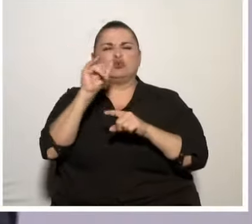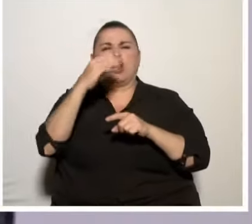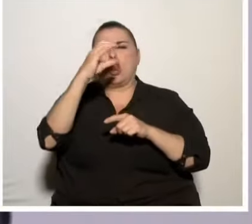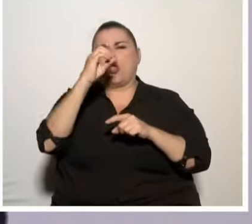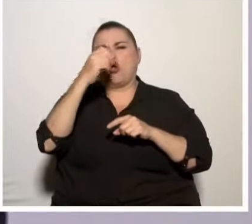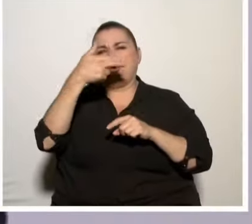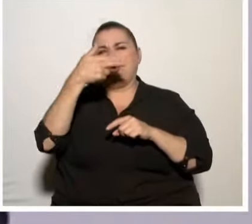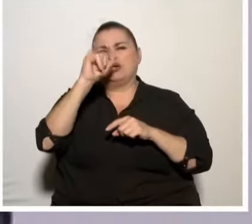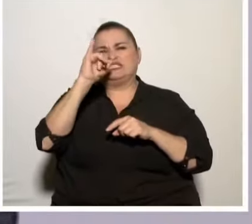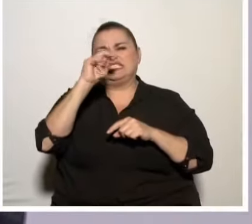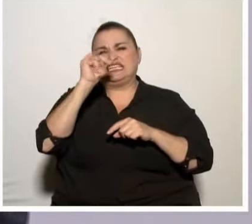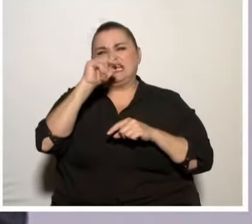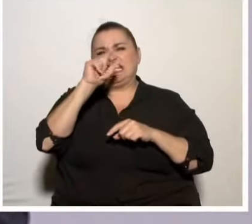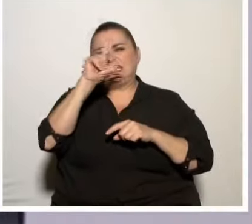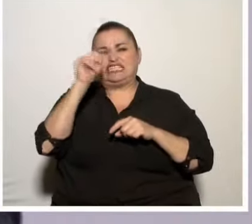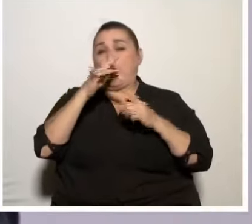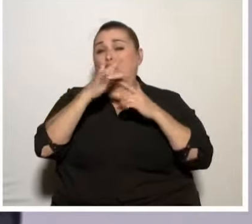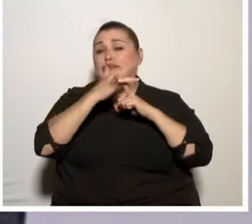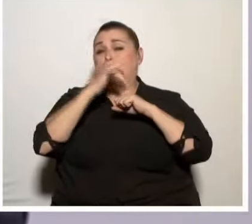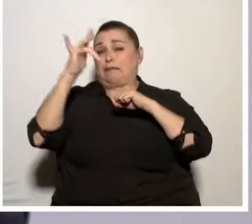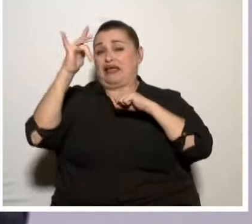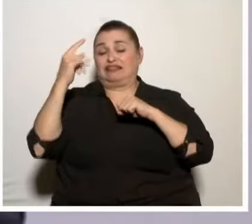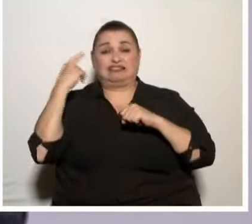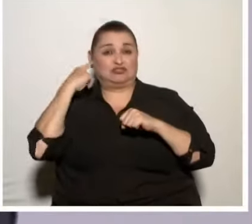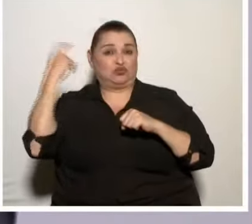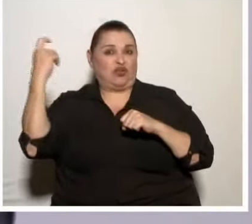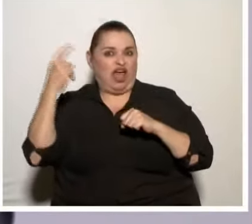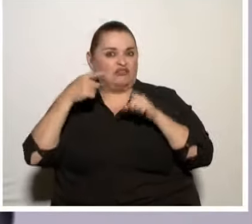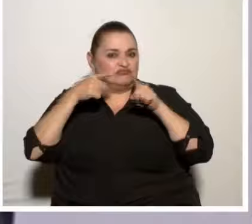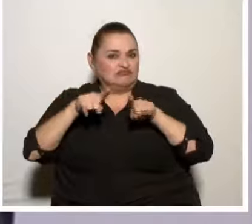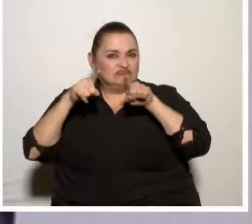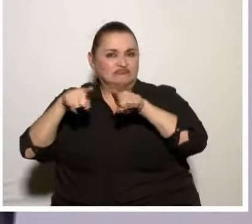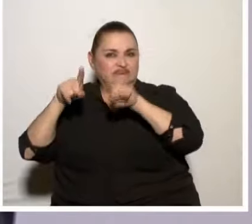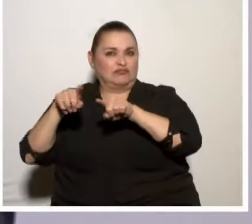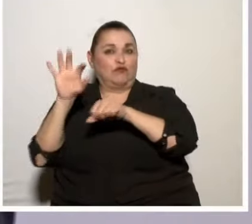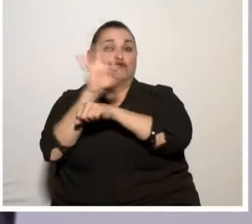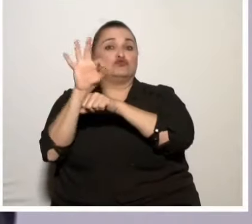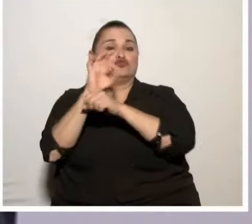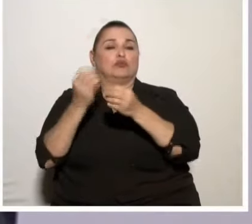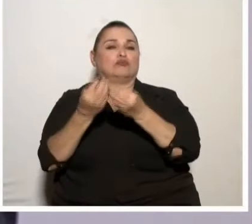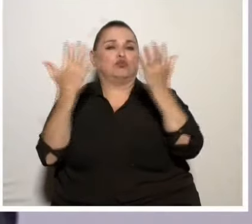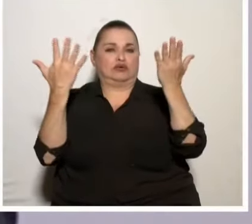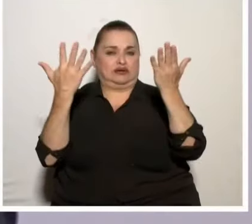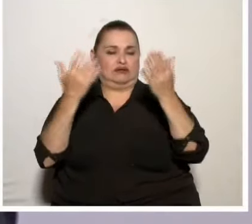Cochinilla o el caso Diamantes tan sonados en la función pública.